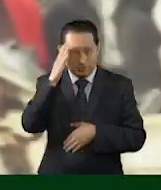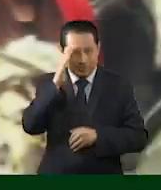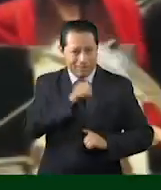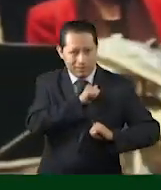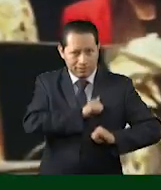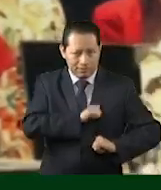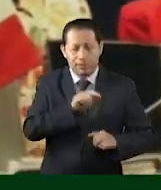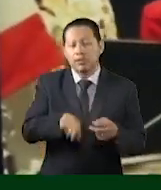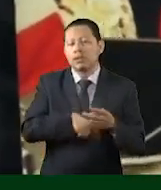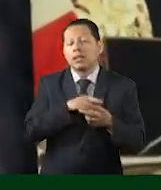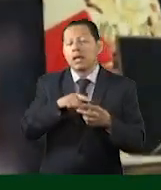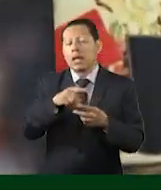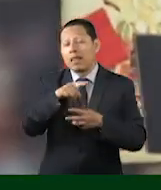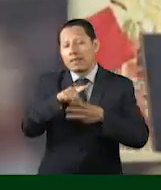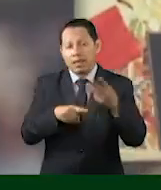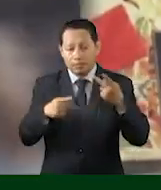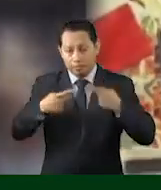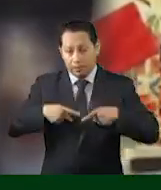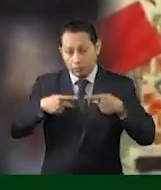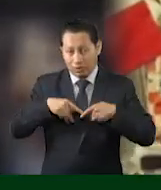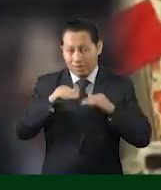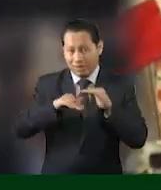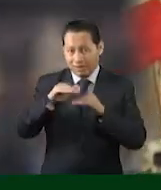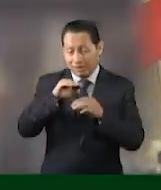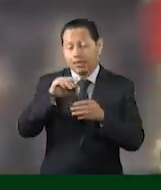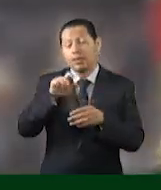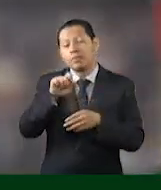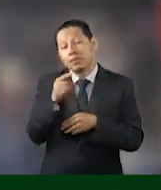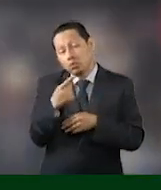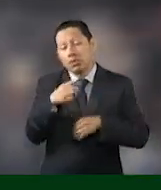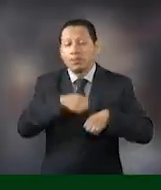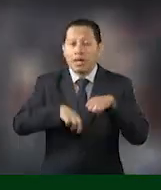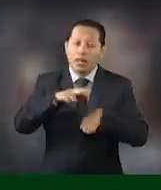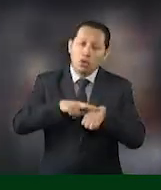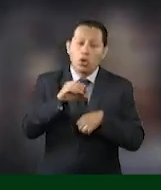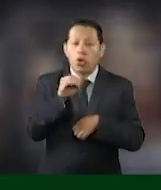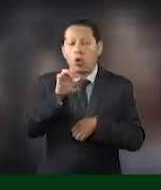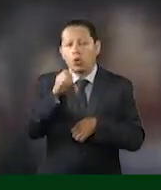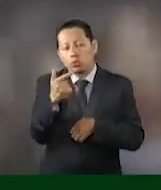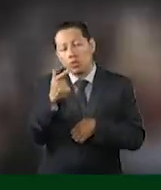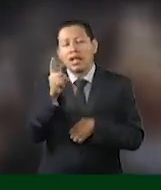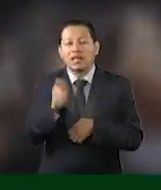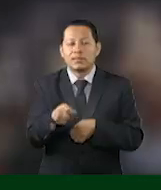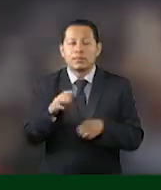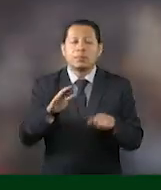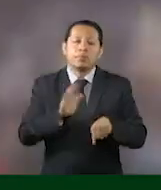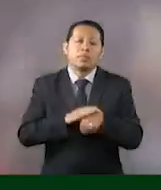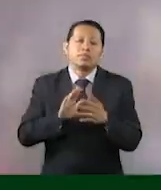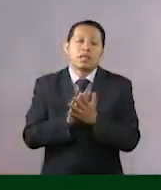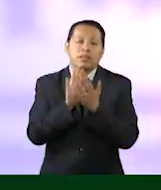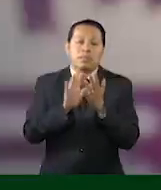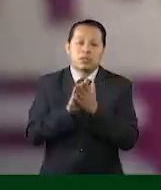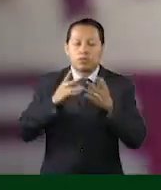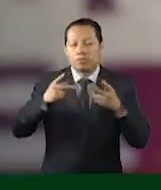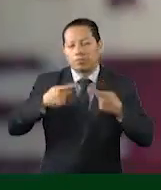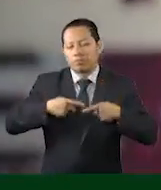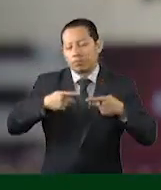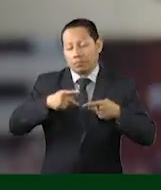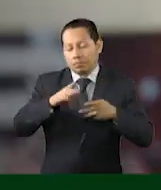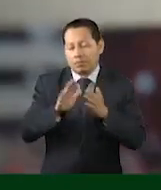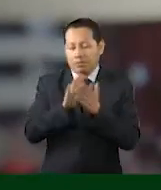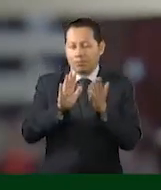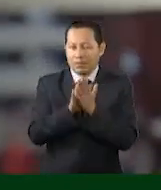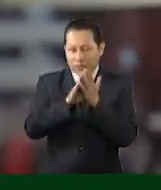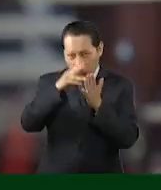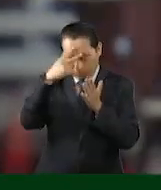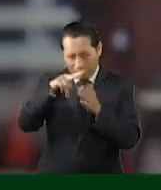3 empleados superiores y 21 embajadores y cónsules, con lo que se fortalece la participación de México en el extranjero, así como la